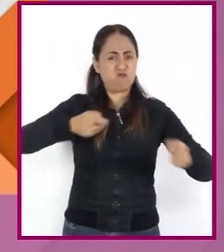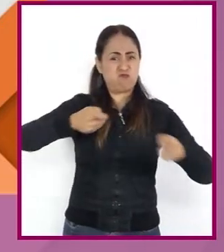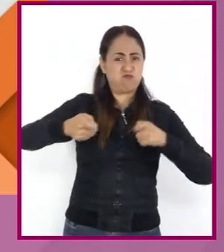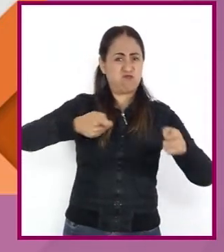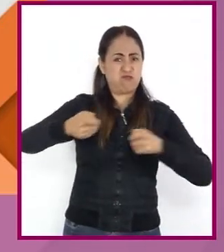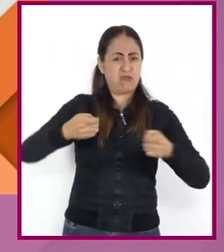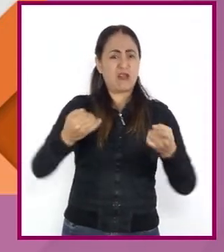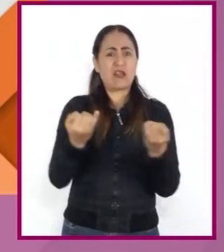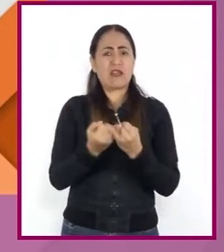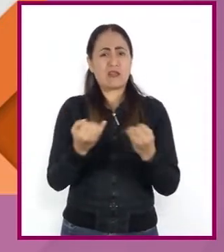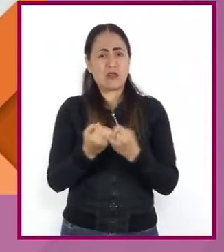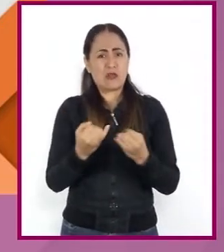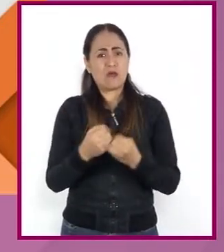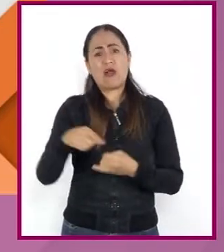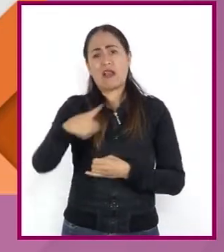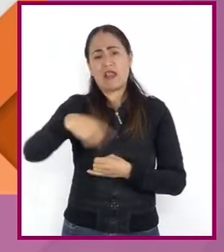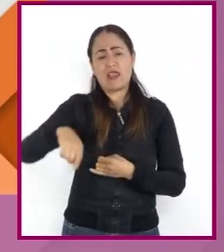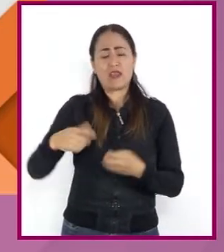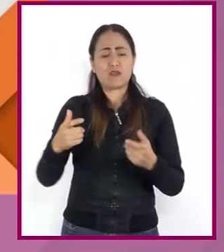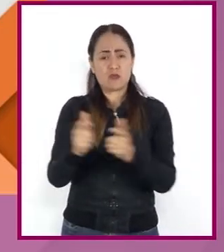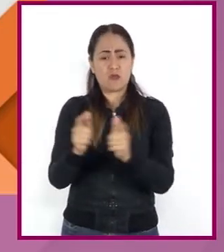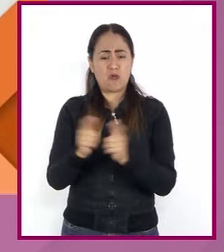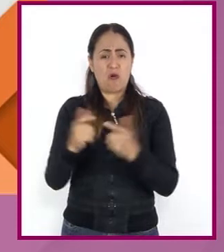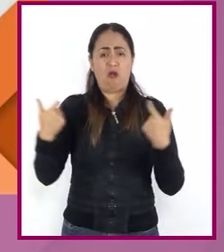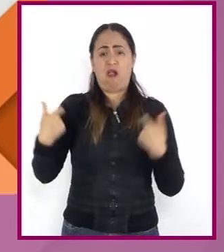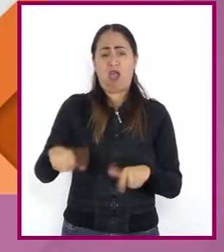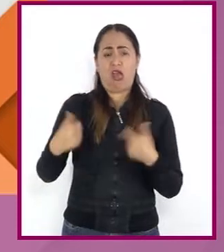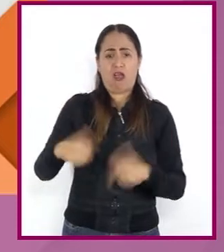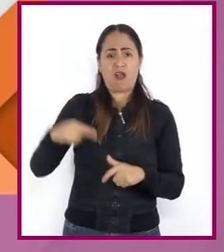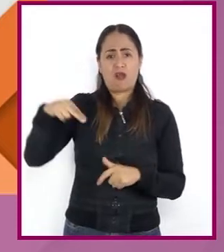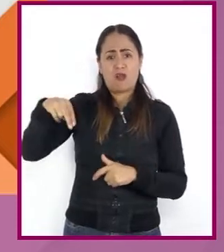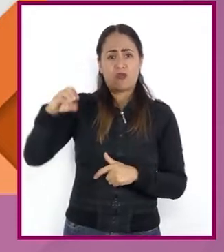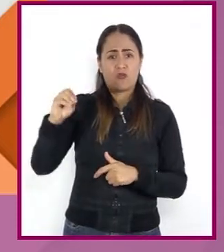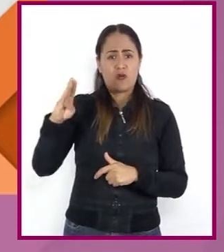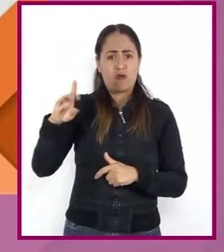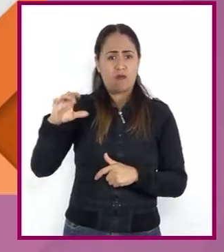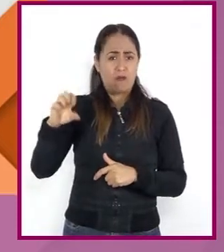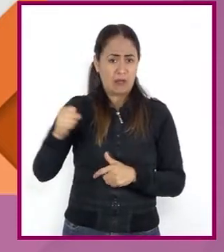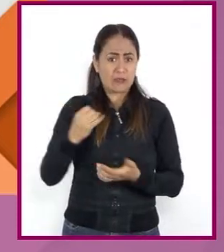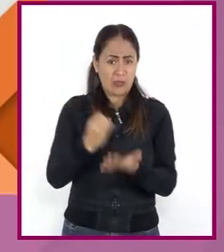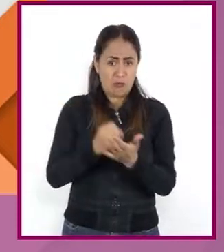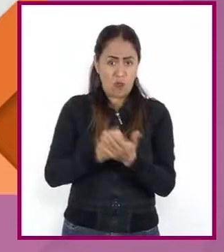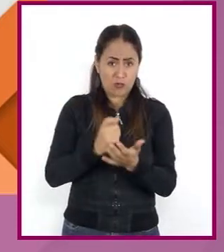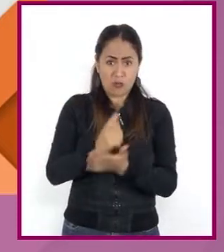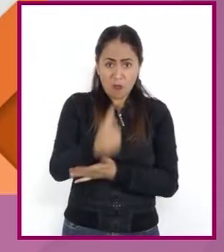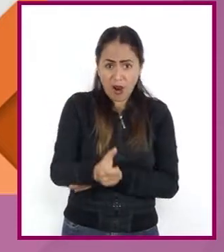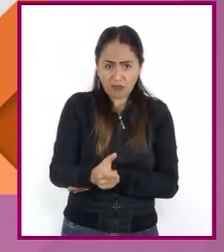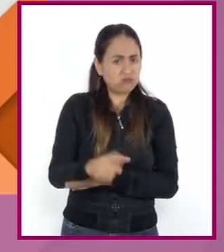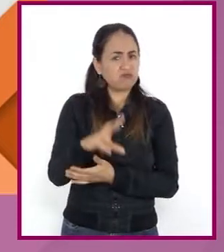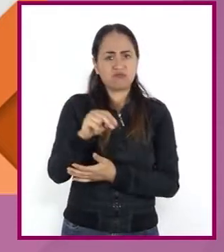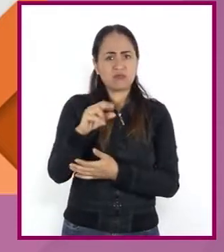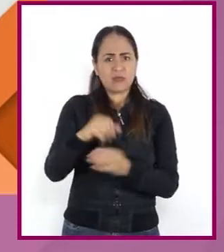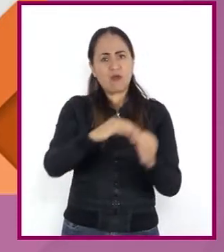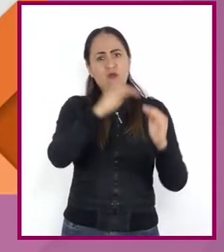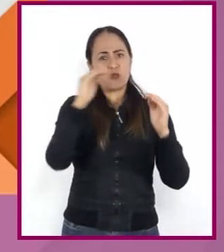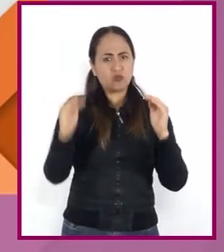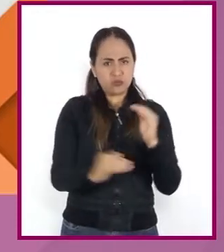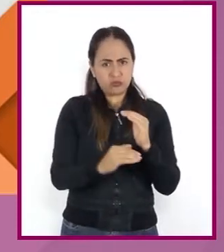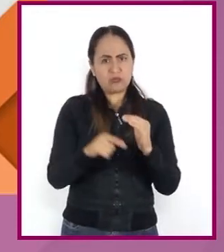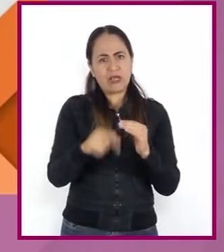nobleza exenta del pago de impuestos. Toda la carga tributaria recaía en el tercer